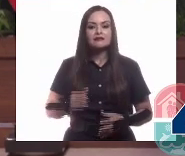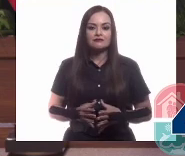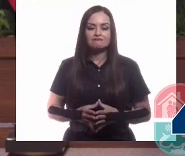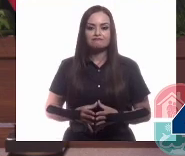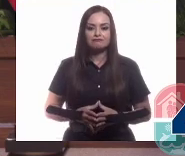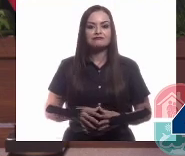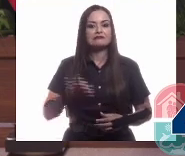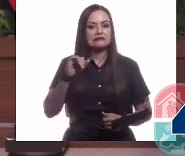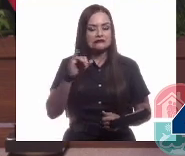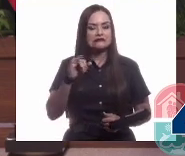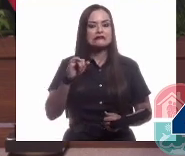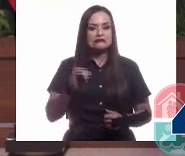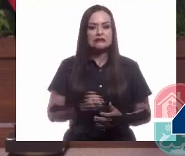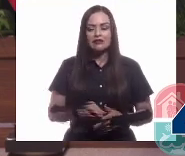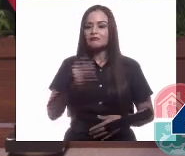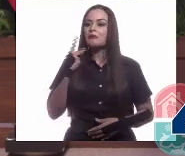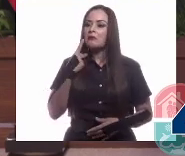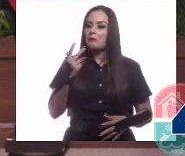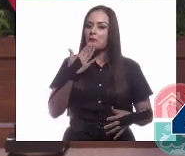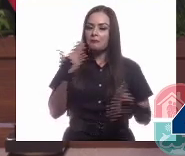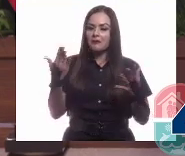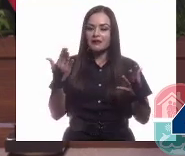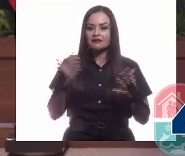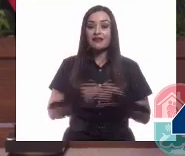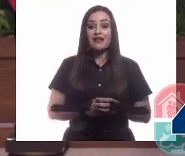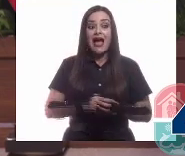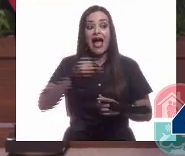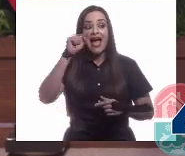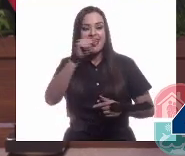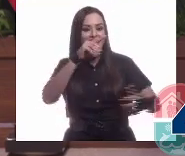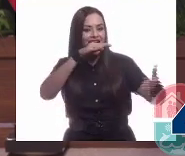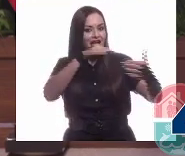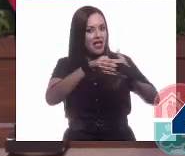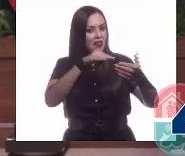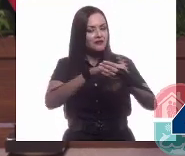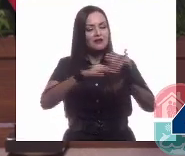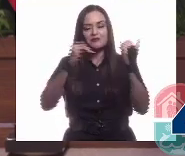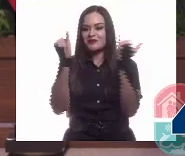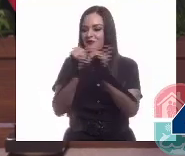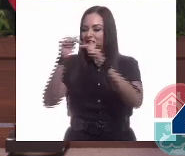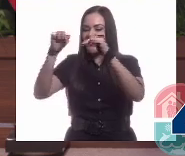una política muy exitosa, en Los Cabos.